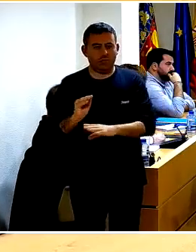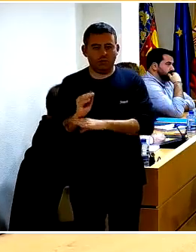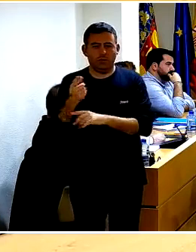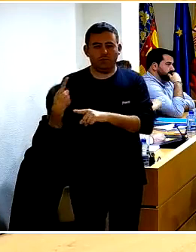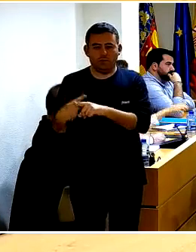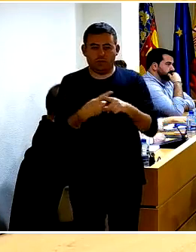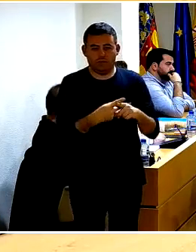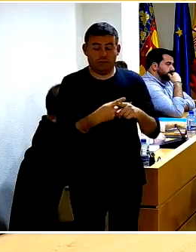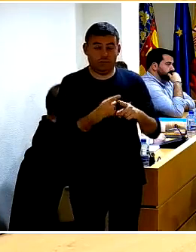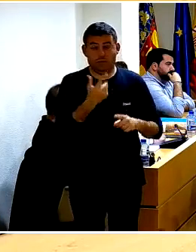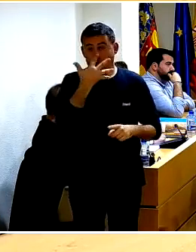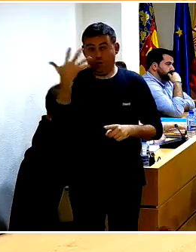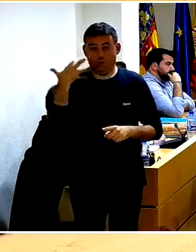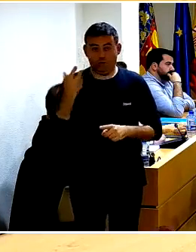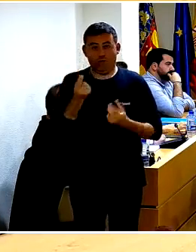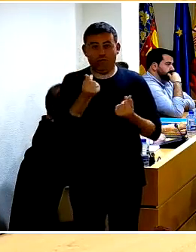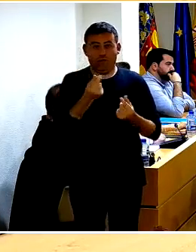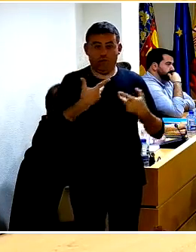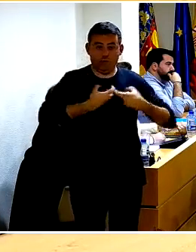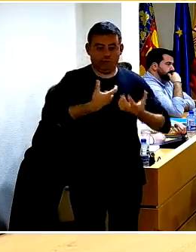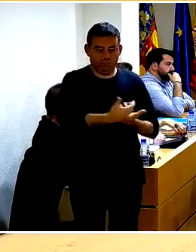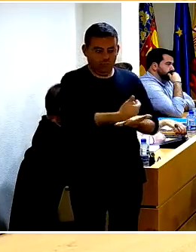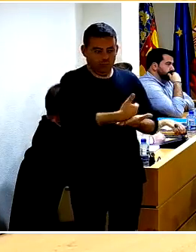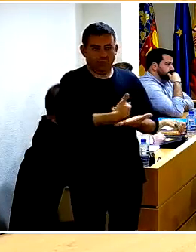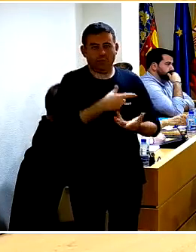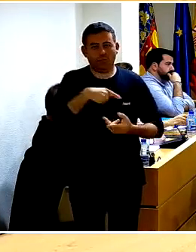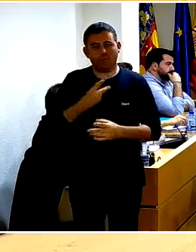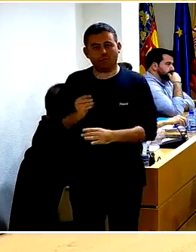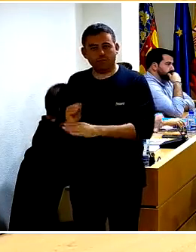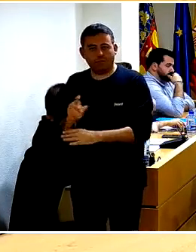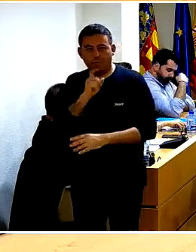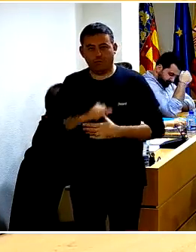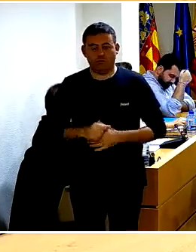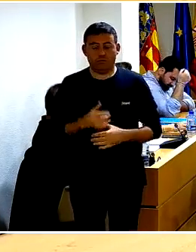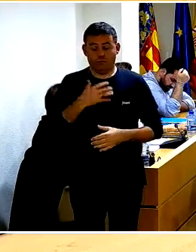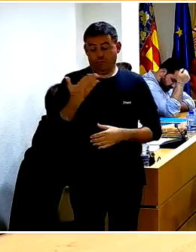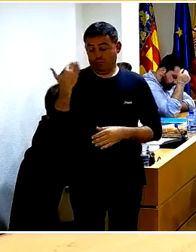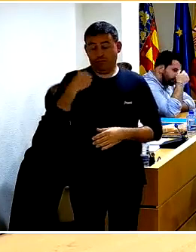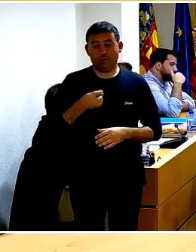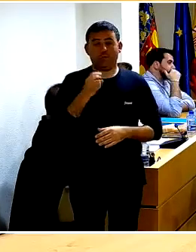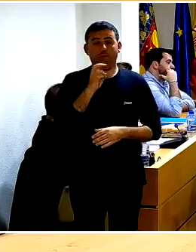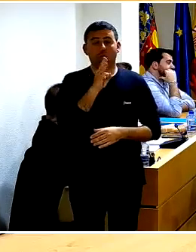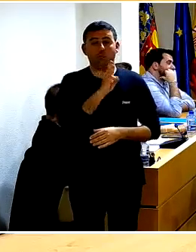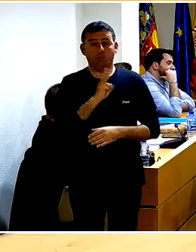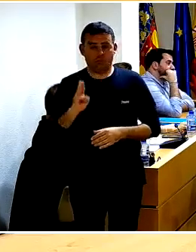los últimos 5 años? Porque el Partido Popular gobernó en Paiporta 8 años. Durante esos 8 años, en